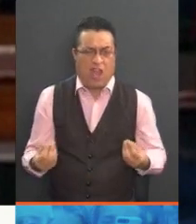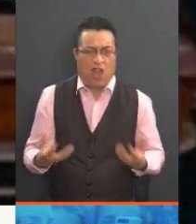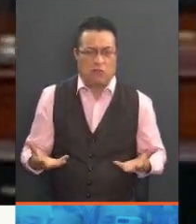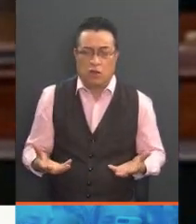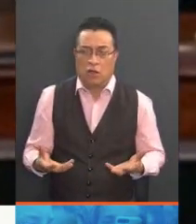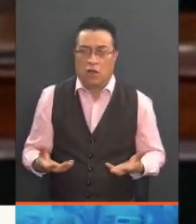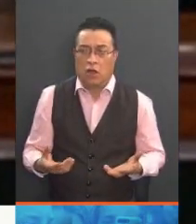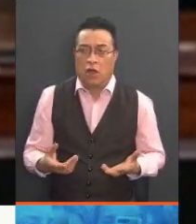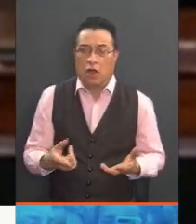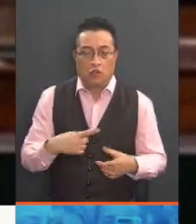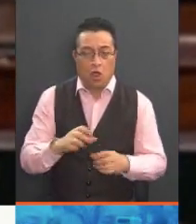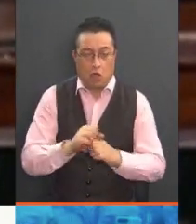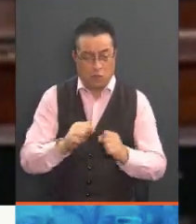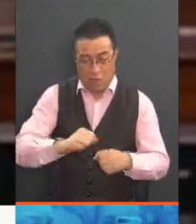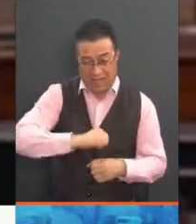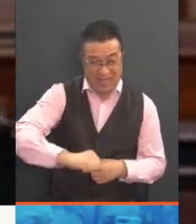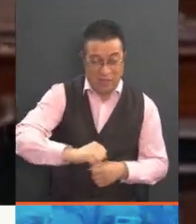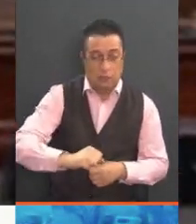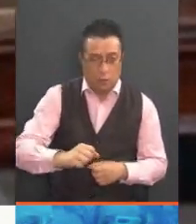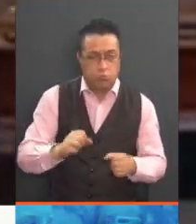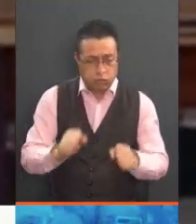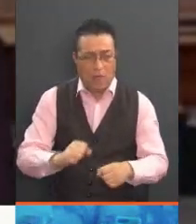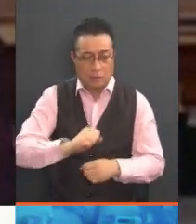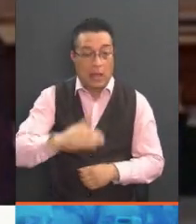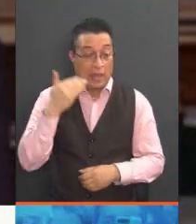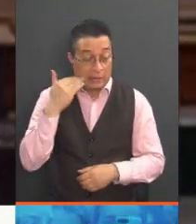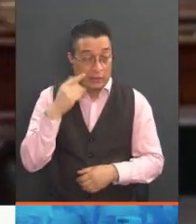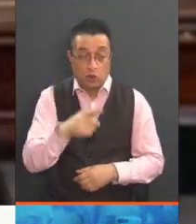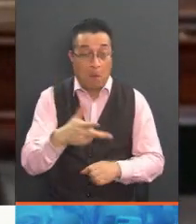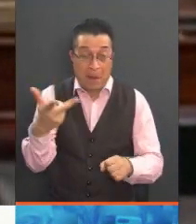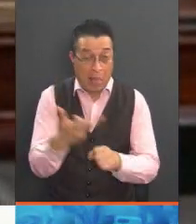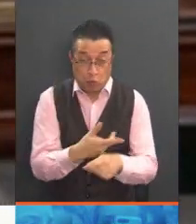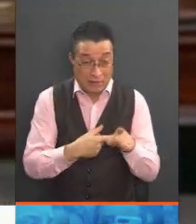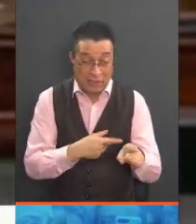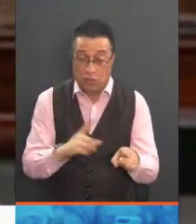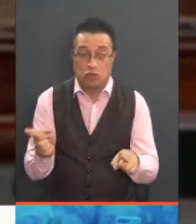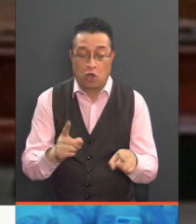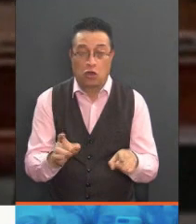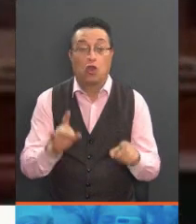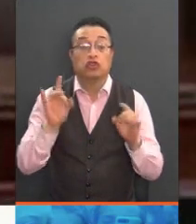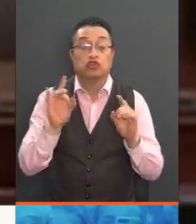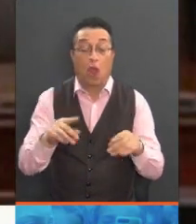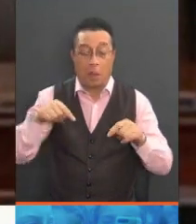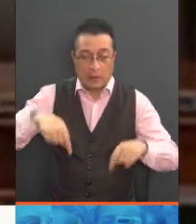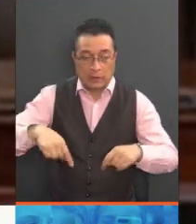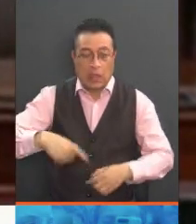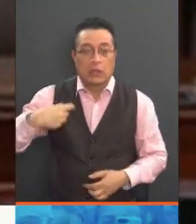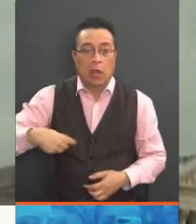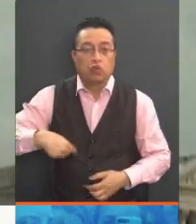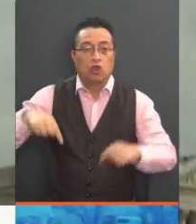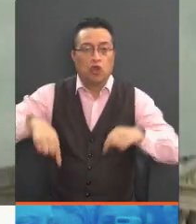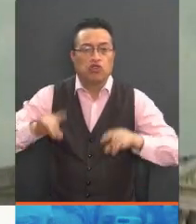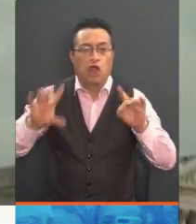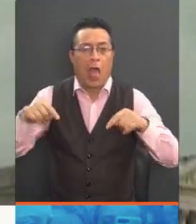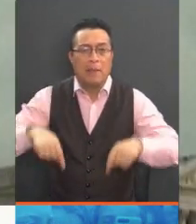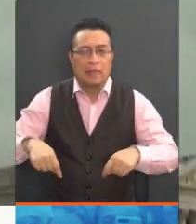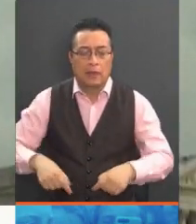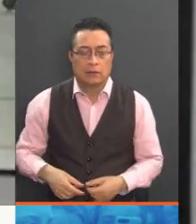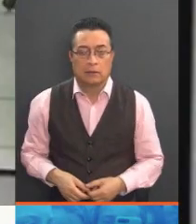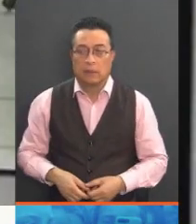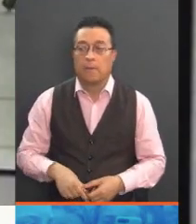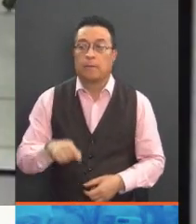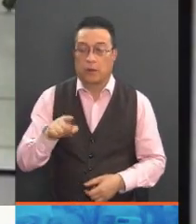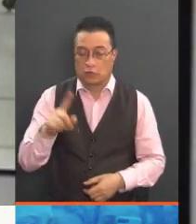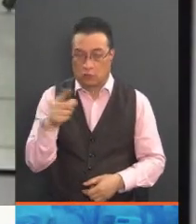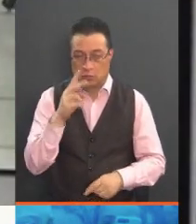Esto no es inevitable. Estos niños no tuvieron mala suerte. Esto solo sucede en este país. Los ojos apuntan